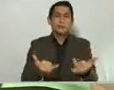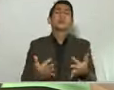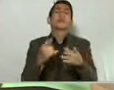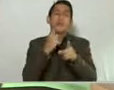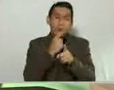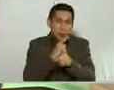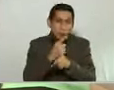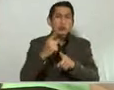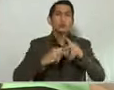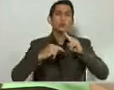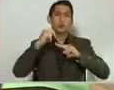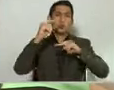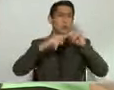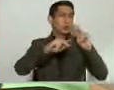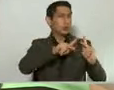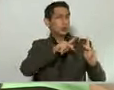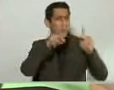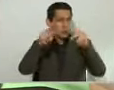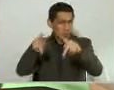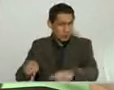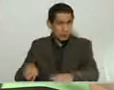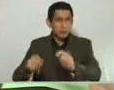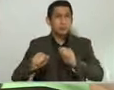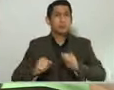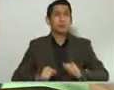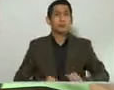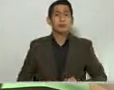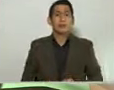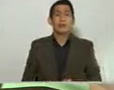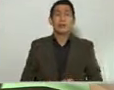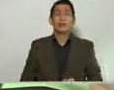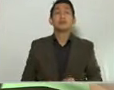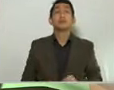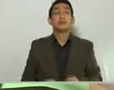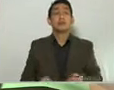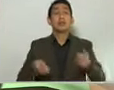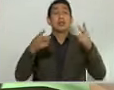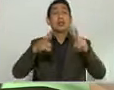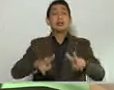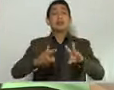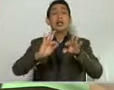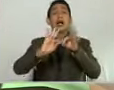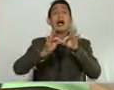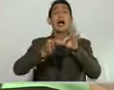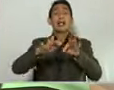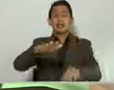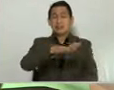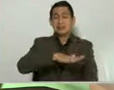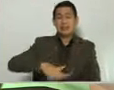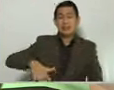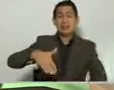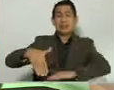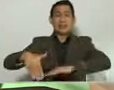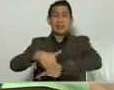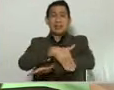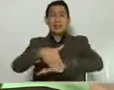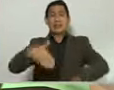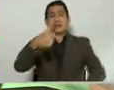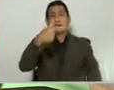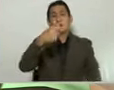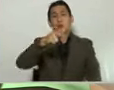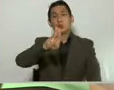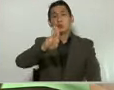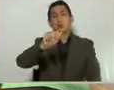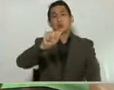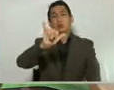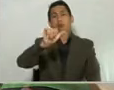Orellana y a la Vía Daule, y también en el mejoramiento de la calle Guayacanes, donde encontramos realmente la tubería obsoleta y